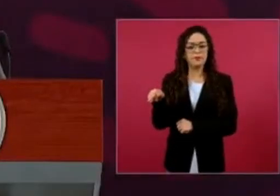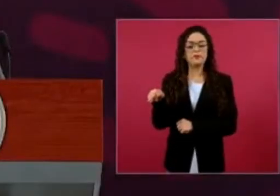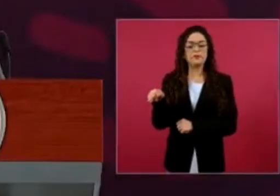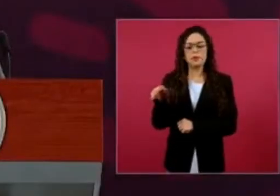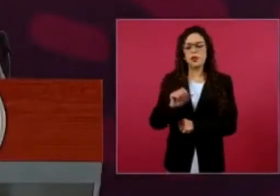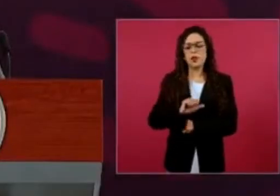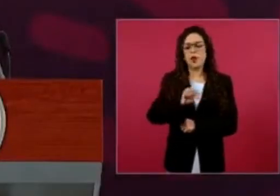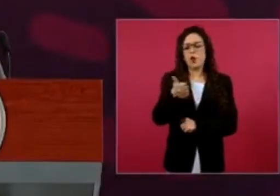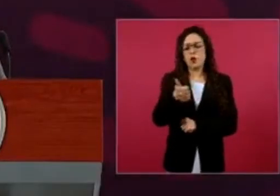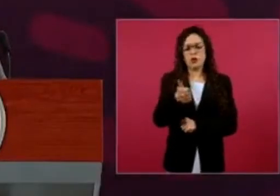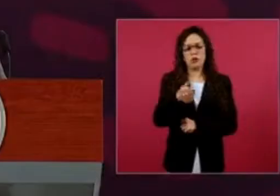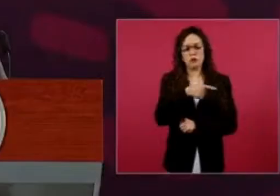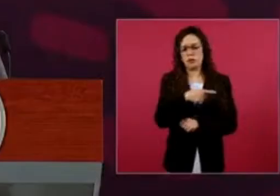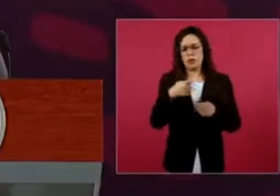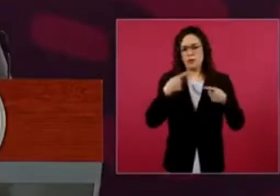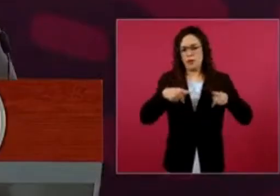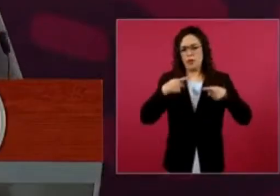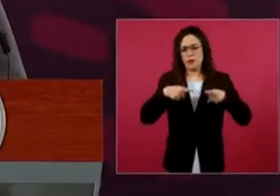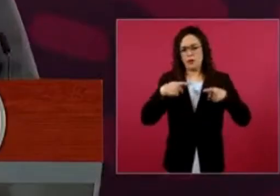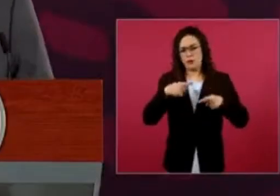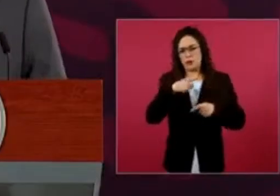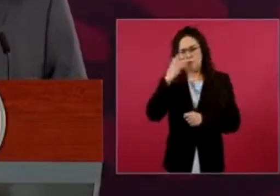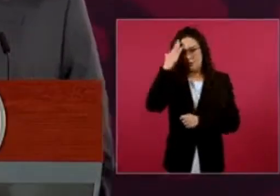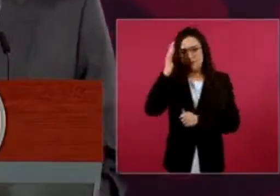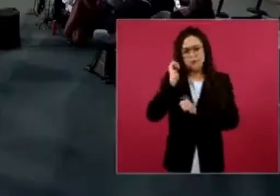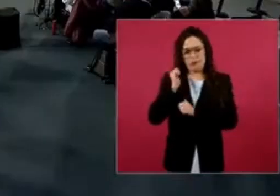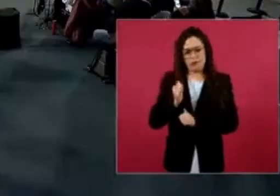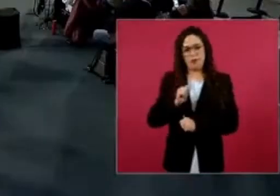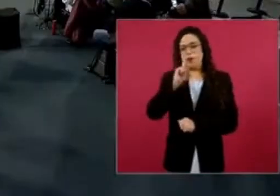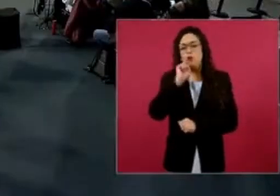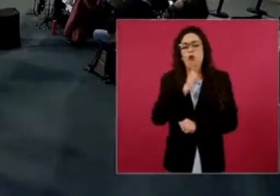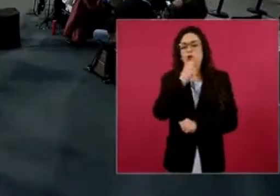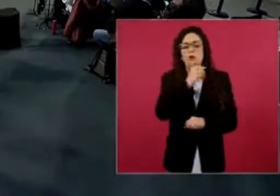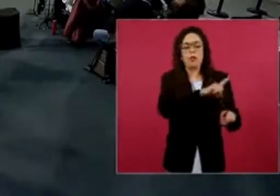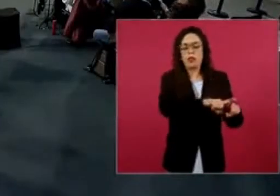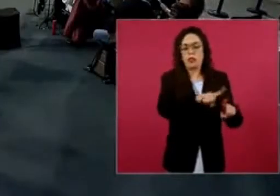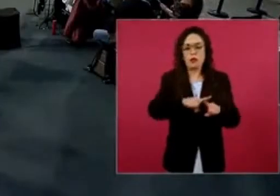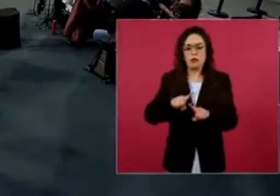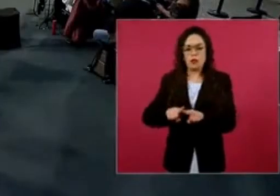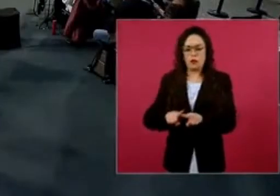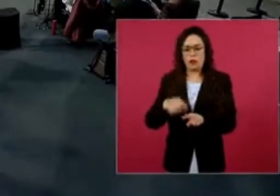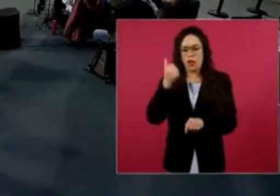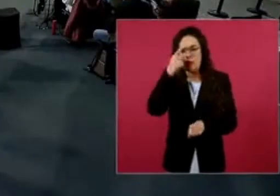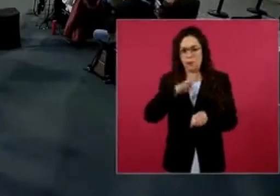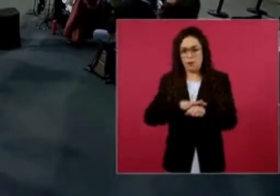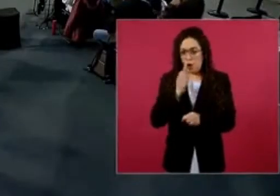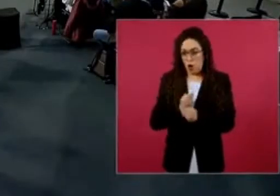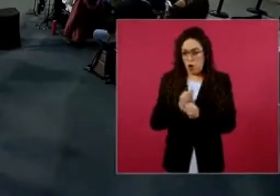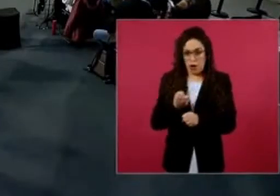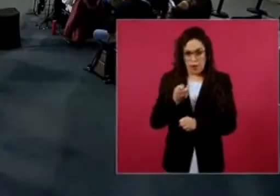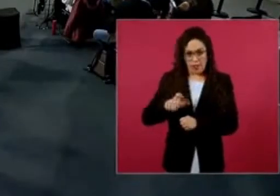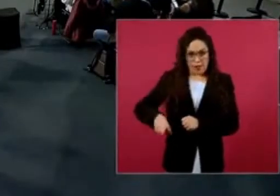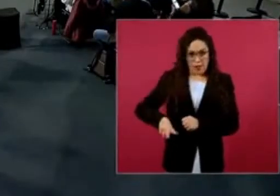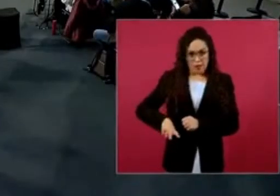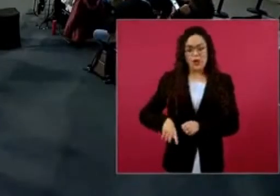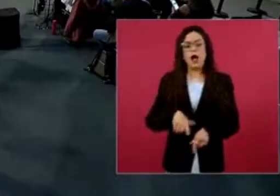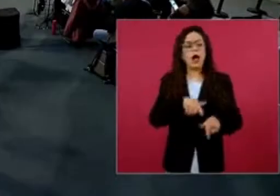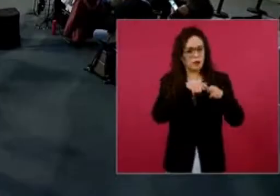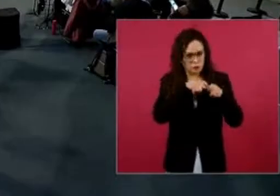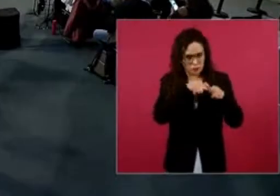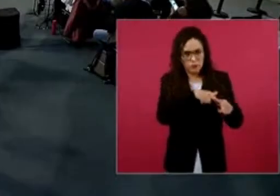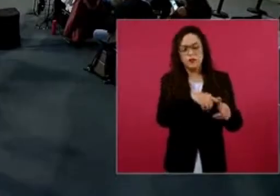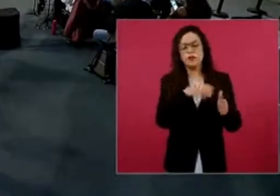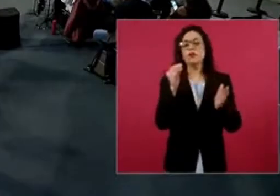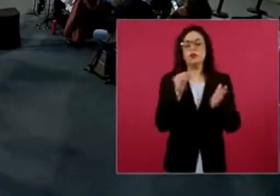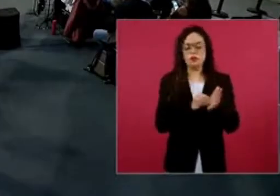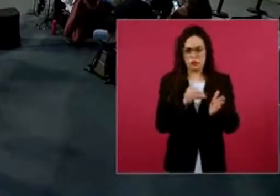varios funcionarios, mujeres, hombres, de la actual administración continúan, pero además